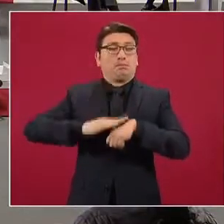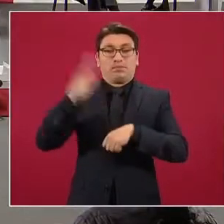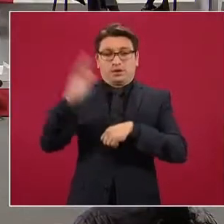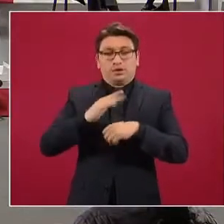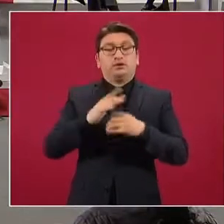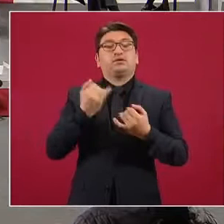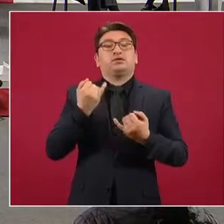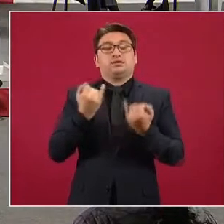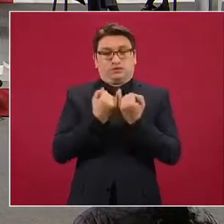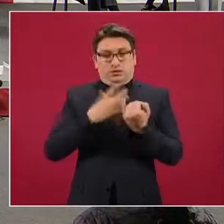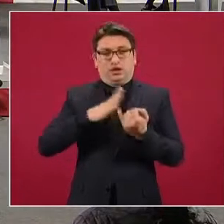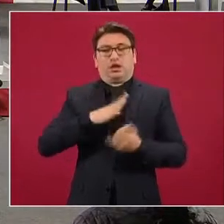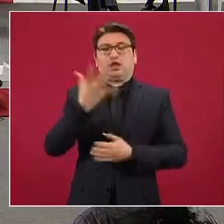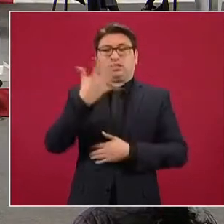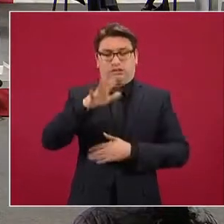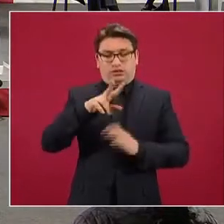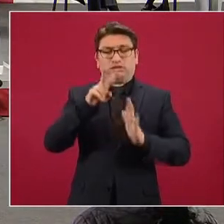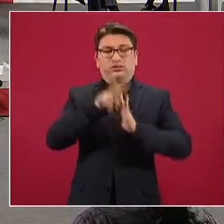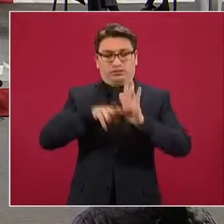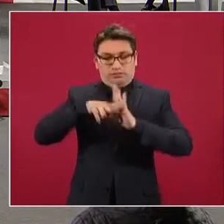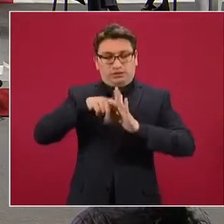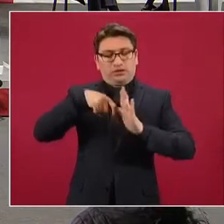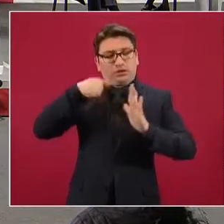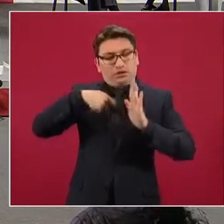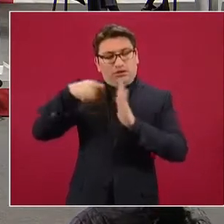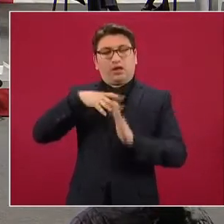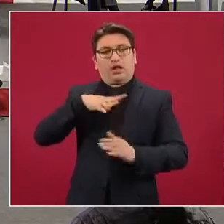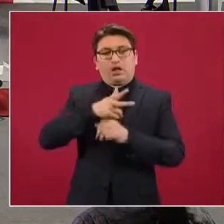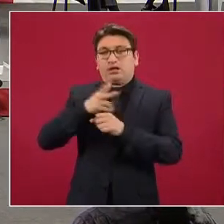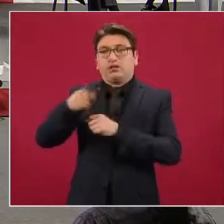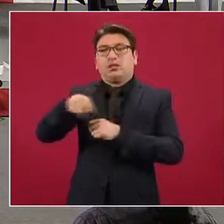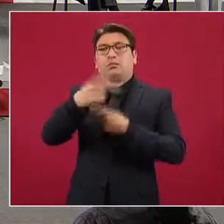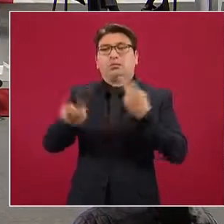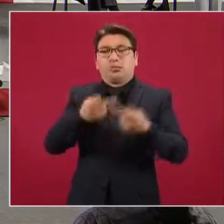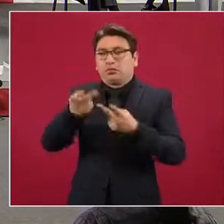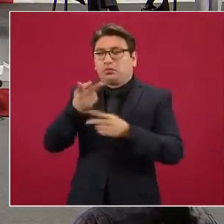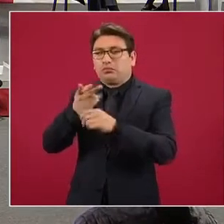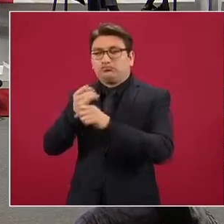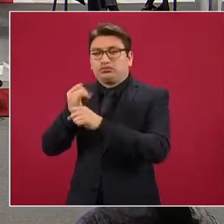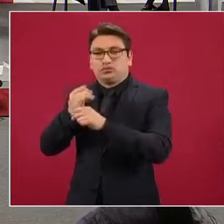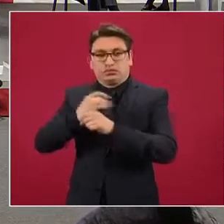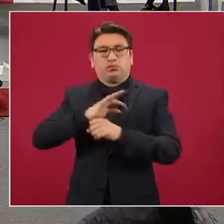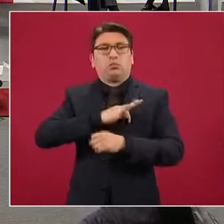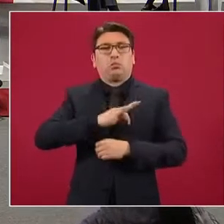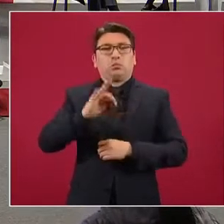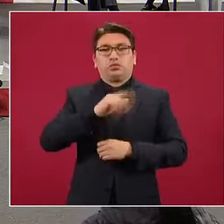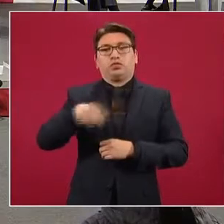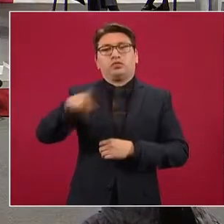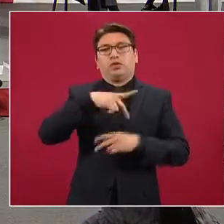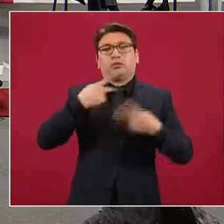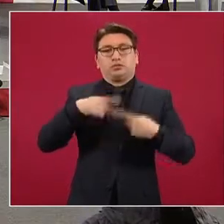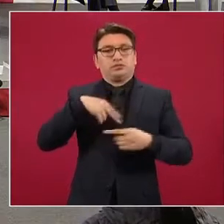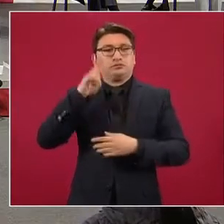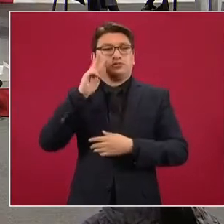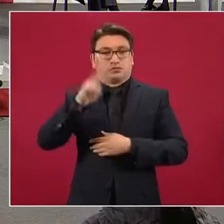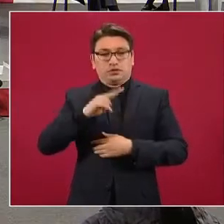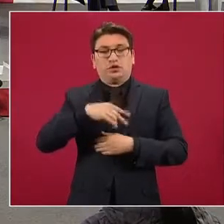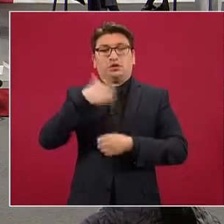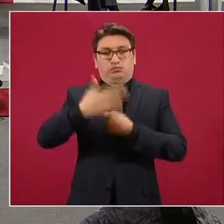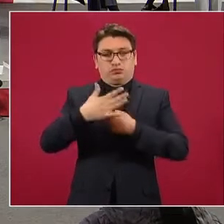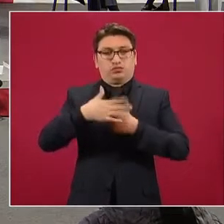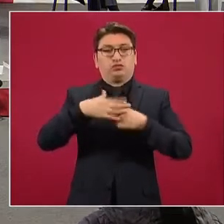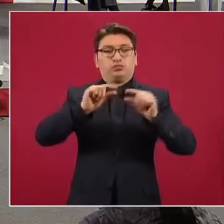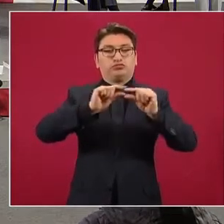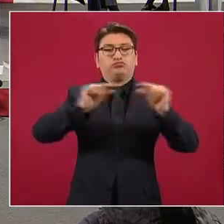10 videos que documentan todos estos puntos de vista y que van a estar a disposición de la gente, se les va a hacer pública